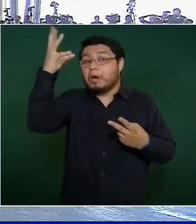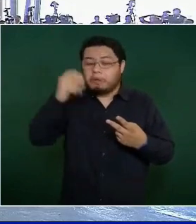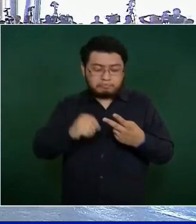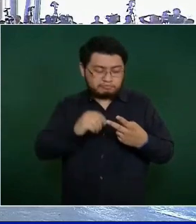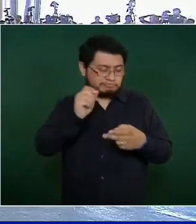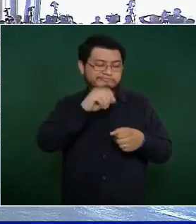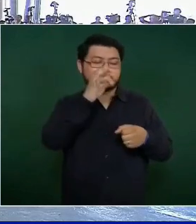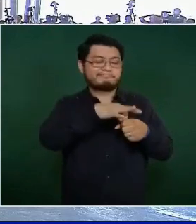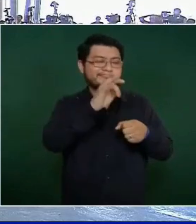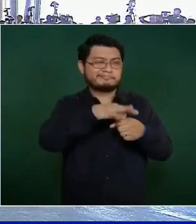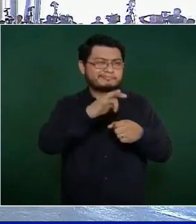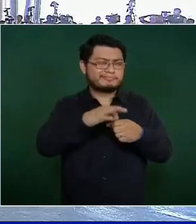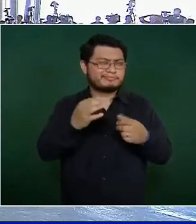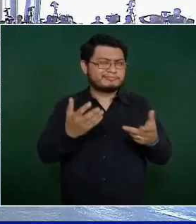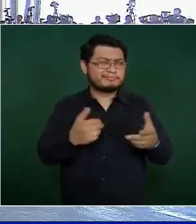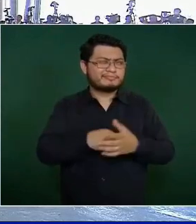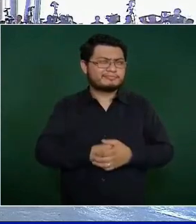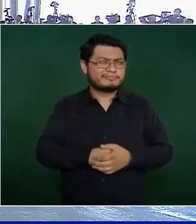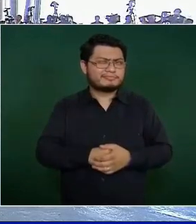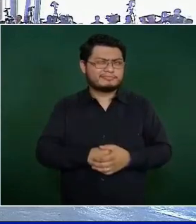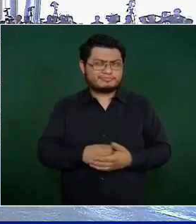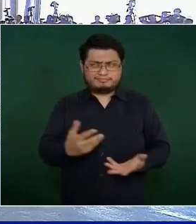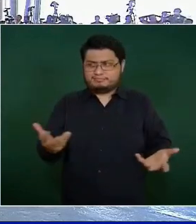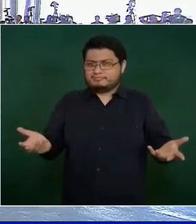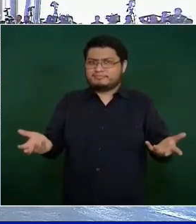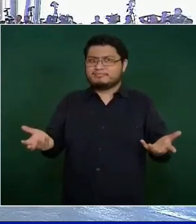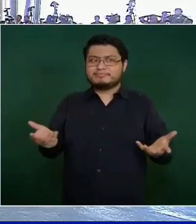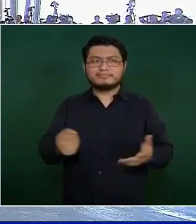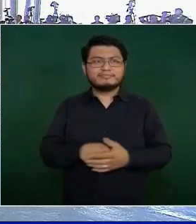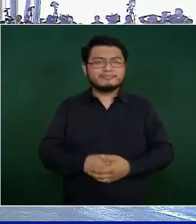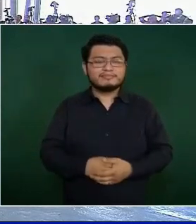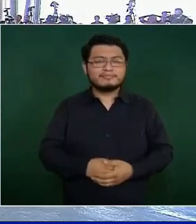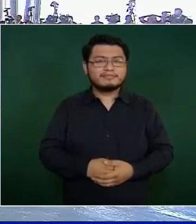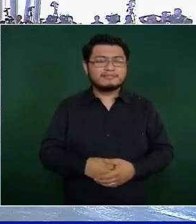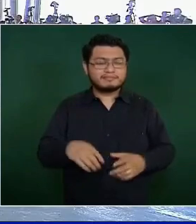que vivimos en un país